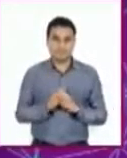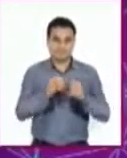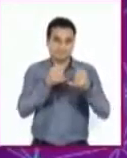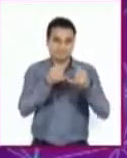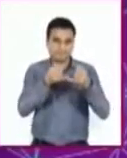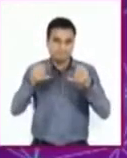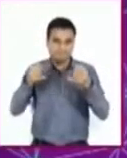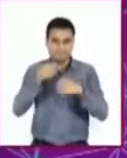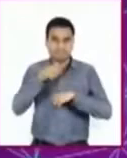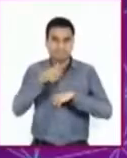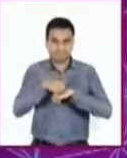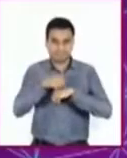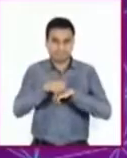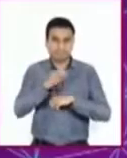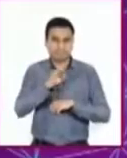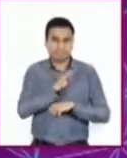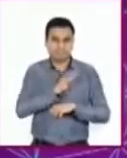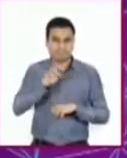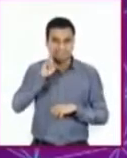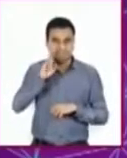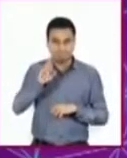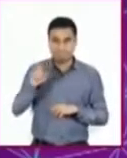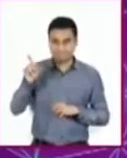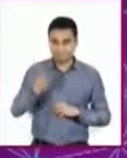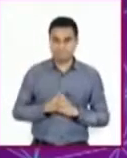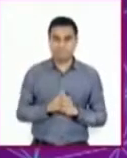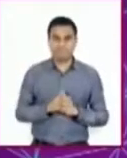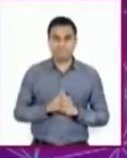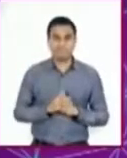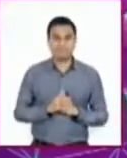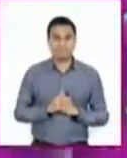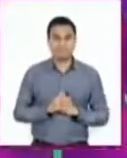lo podemos corroborar en la recta numérica.